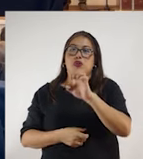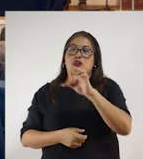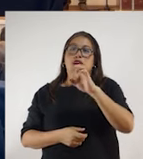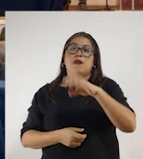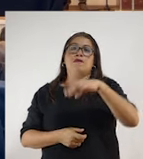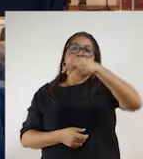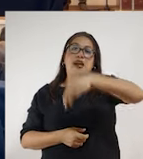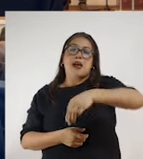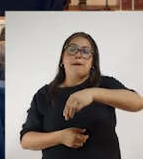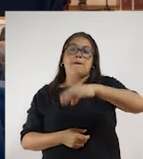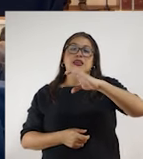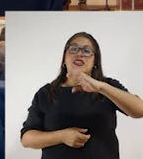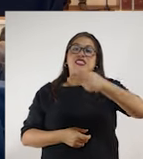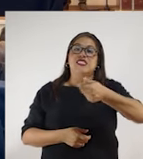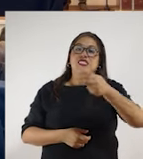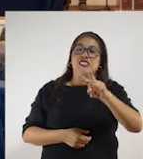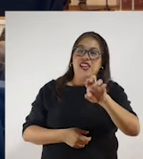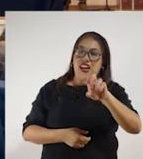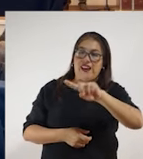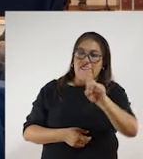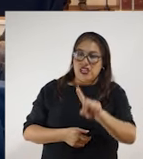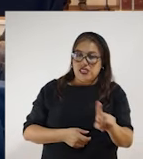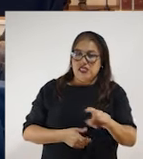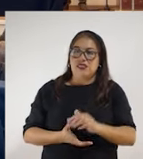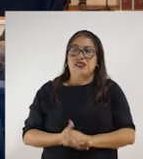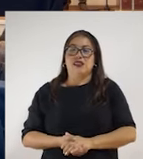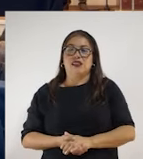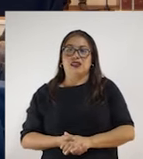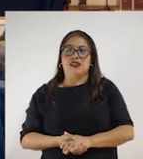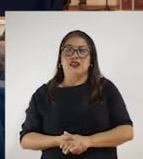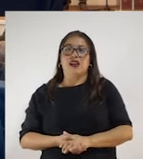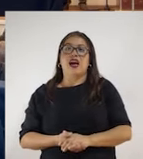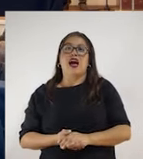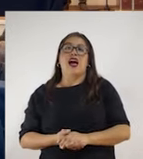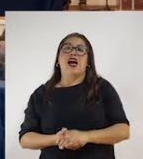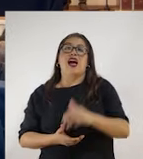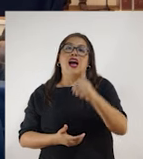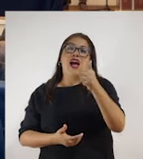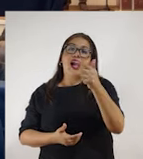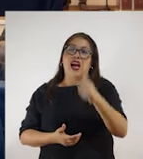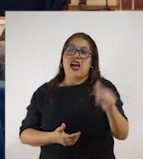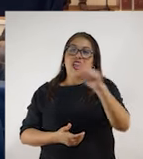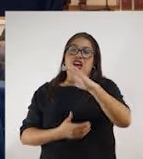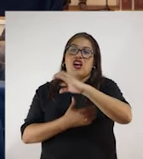es mchaves, así como M de María, Chávez, mi apellido,